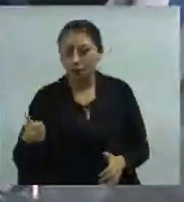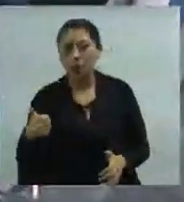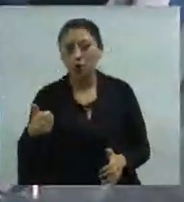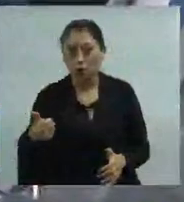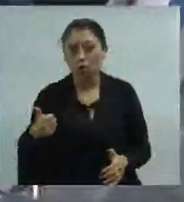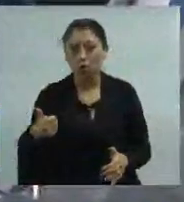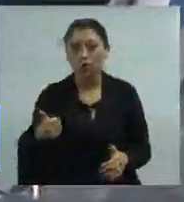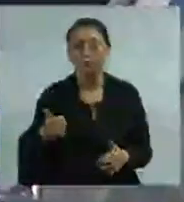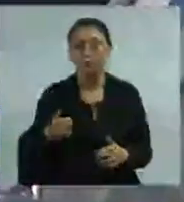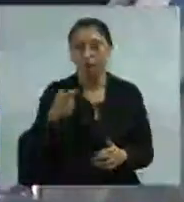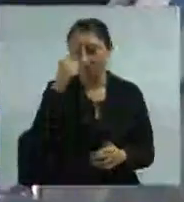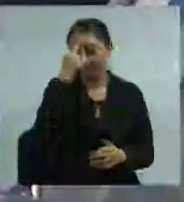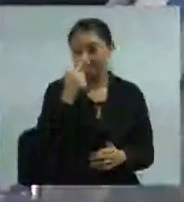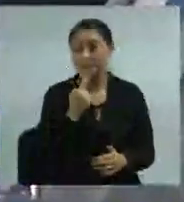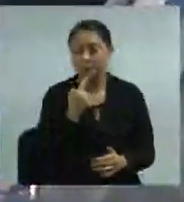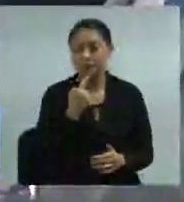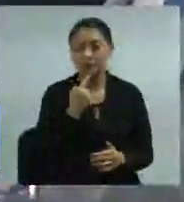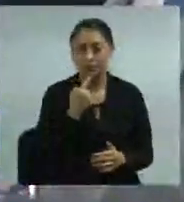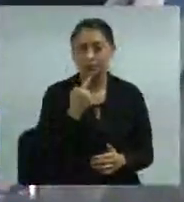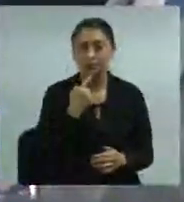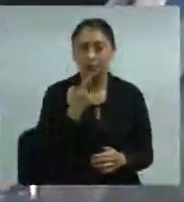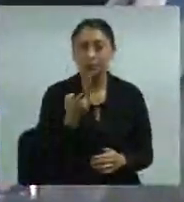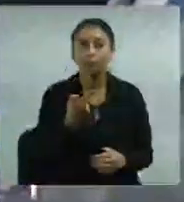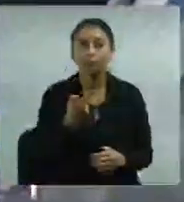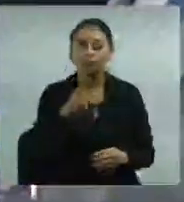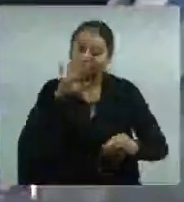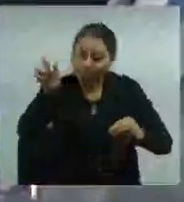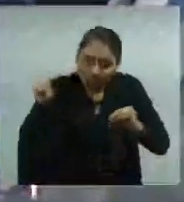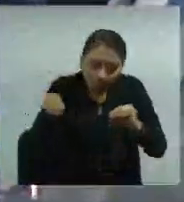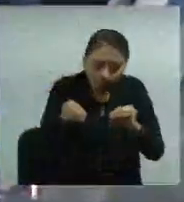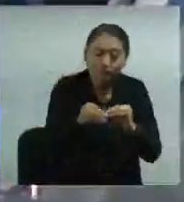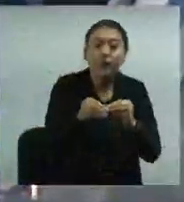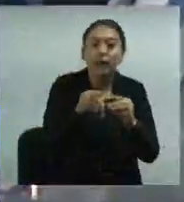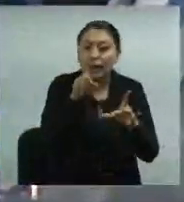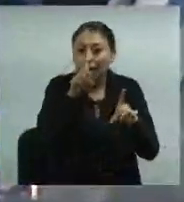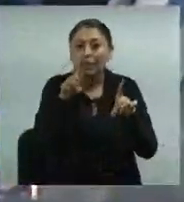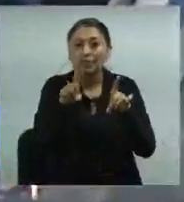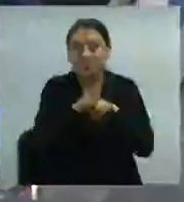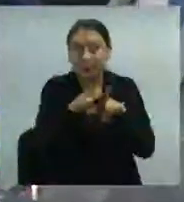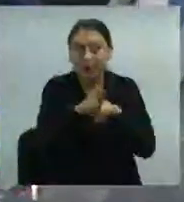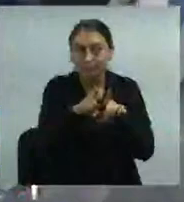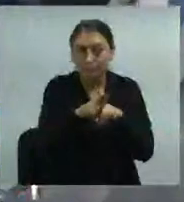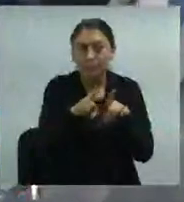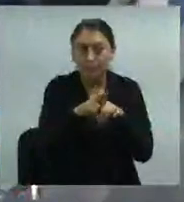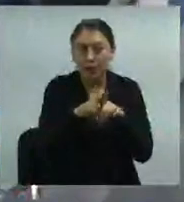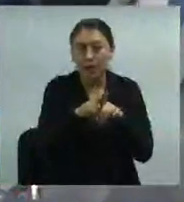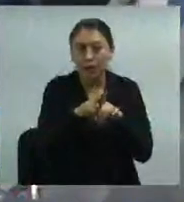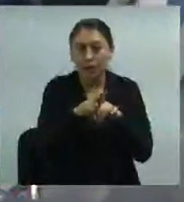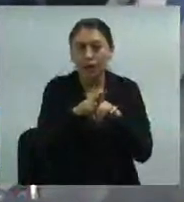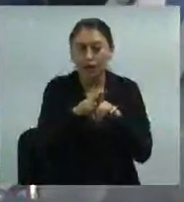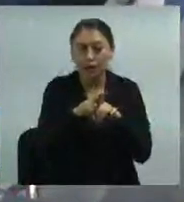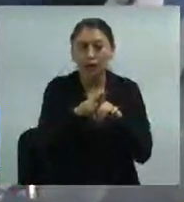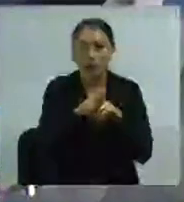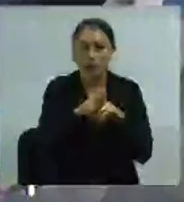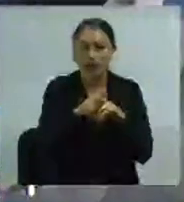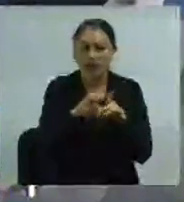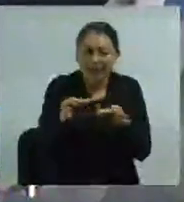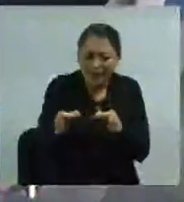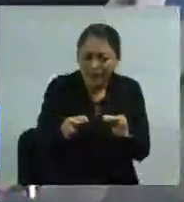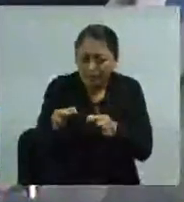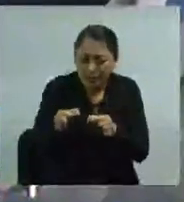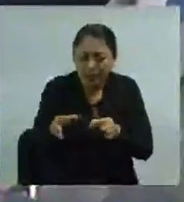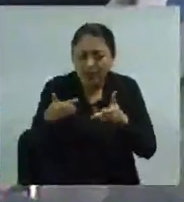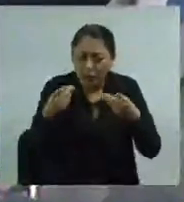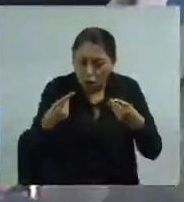sean los mejores perfiles. Pero aunado a eso también me permito hacer del conocimiento de ustedes que